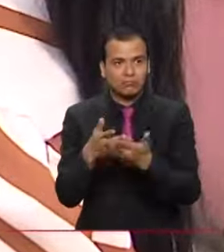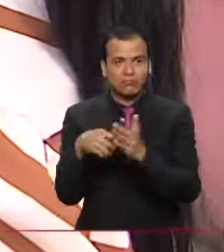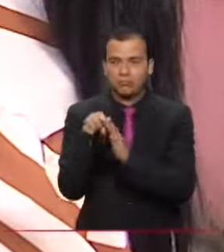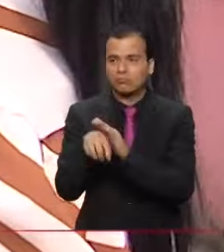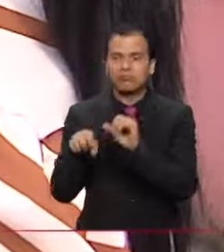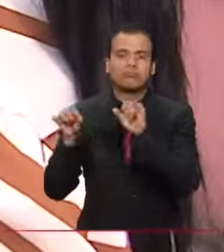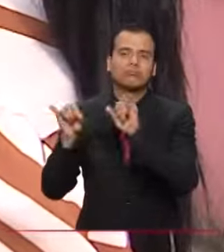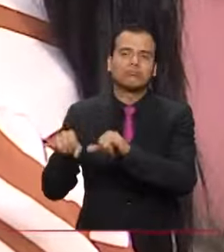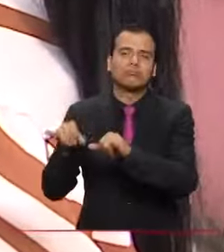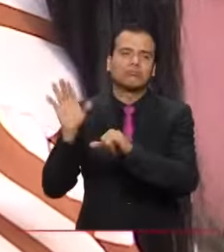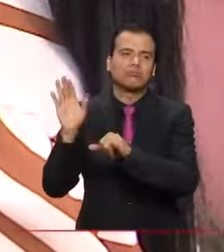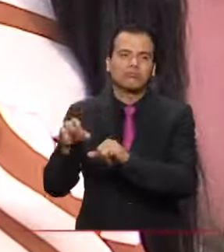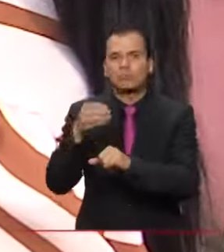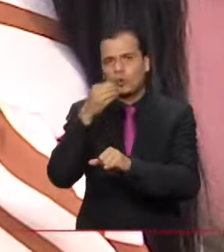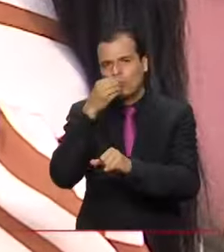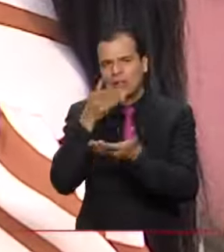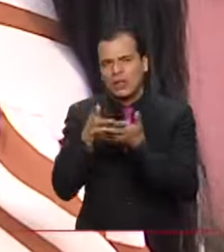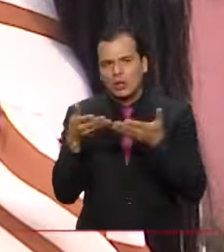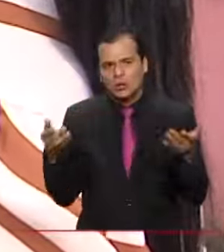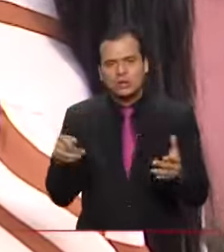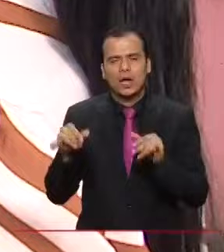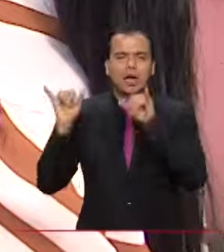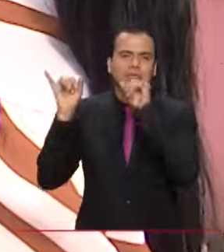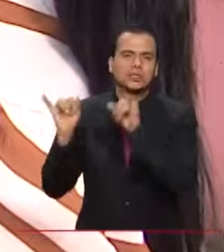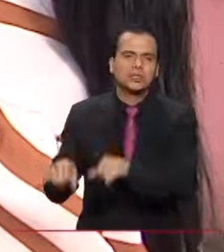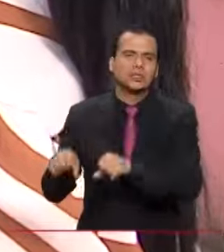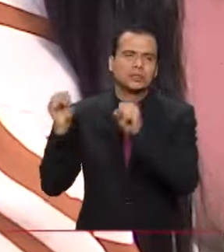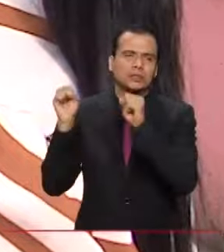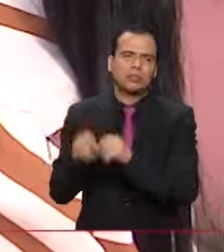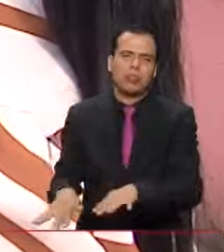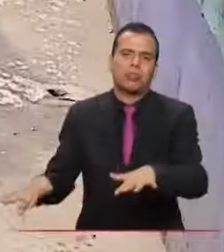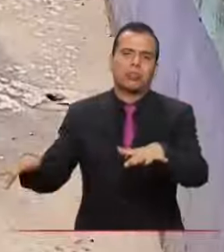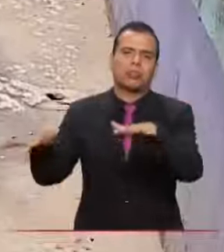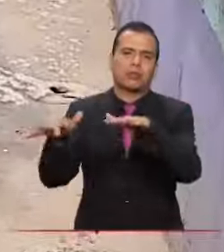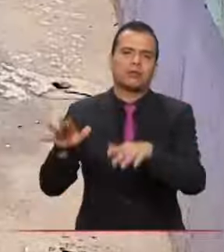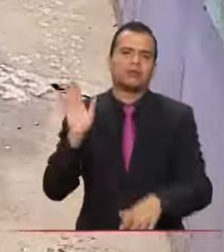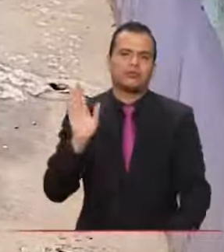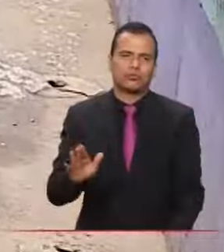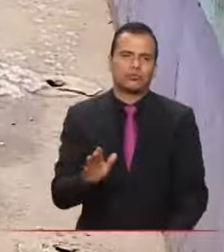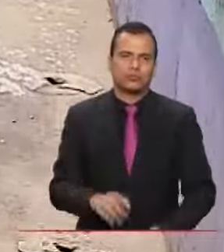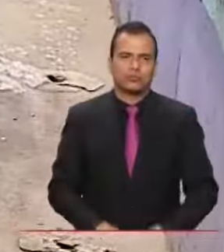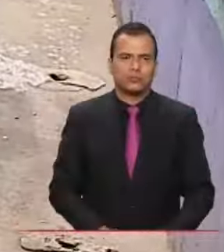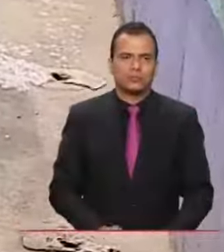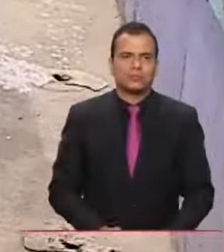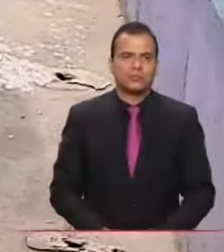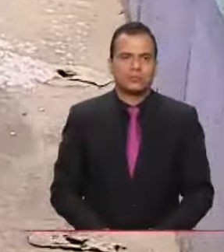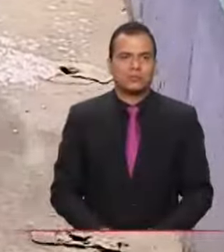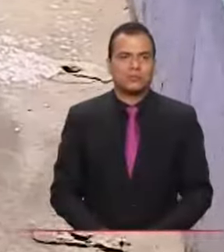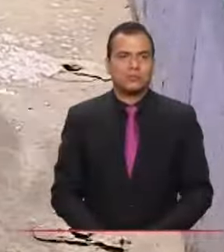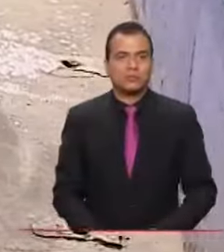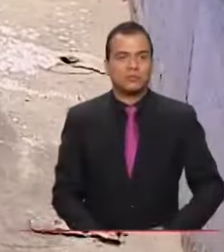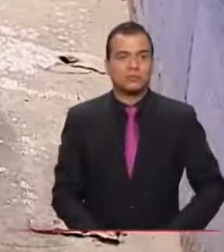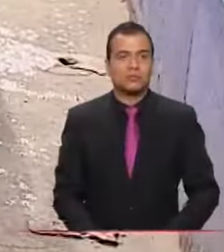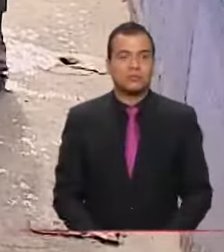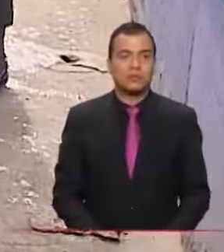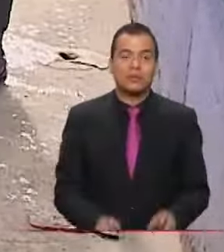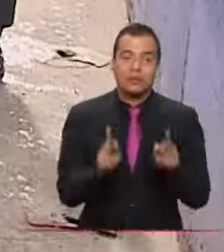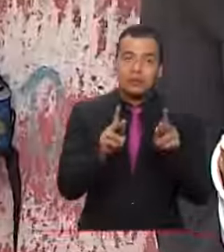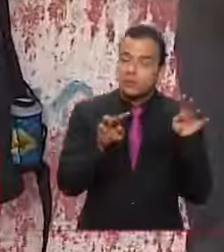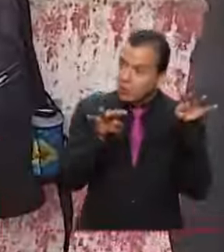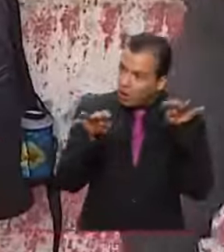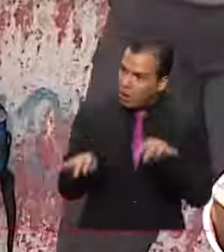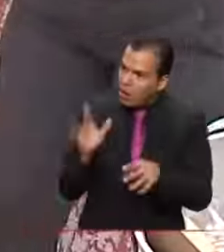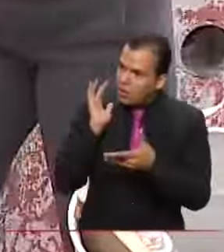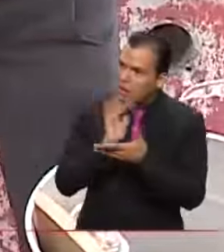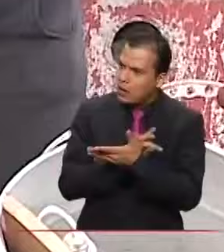de los restaurantes, las bolsas de basura y acá las abren y las riegan todo. Hoy día la gente ha vuelto a pasar por aquí